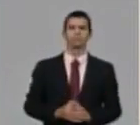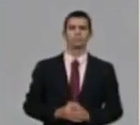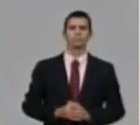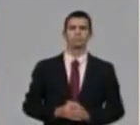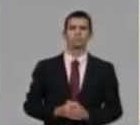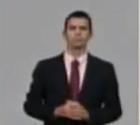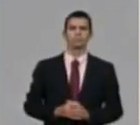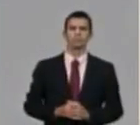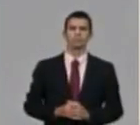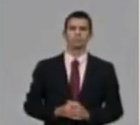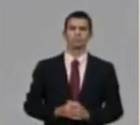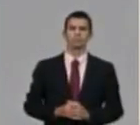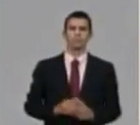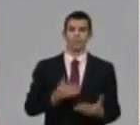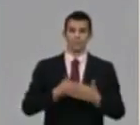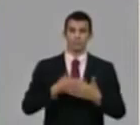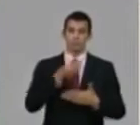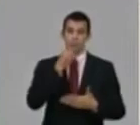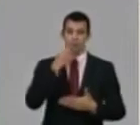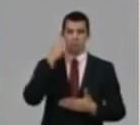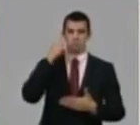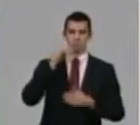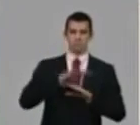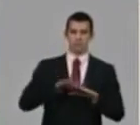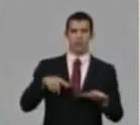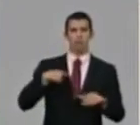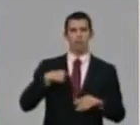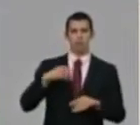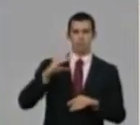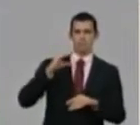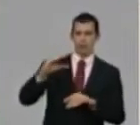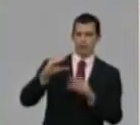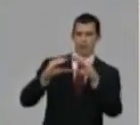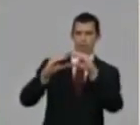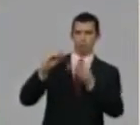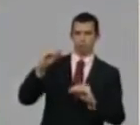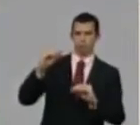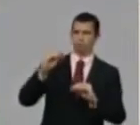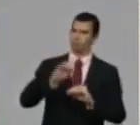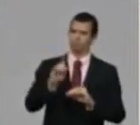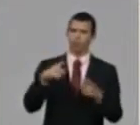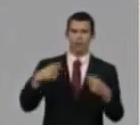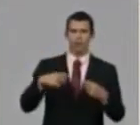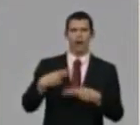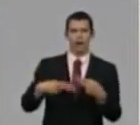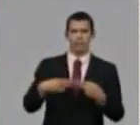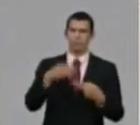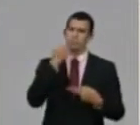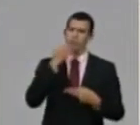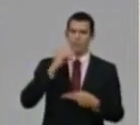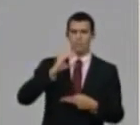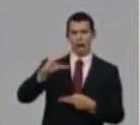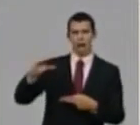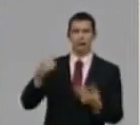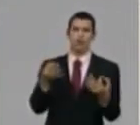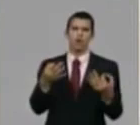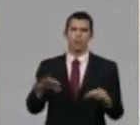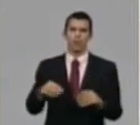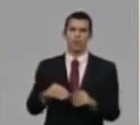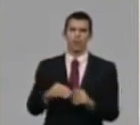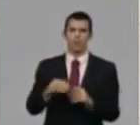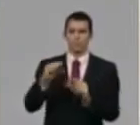este sentido. Y los trabajadores que son sujetos de estas garantías están exceptuados del pago de la contribución especial a la seguridad